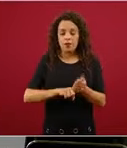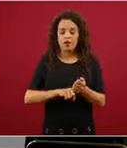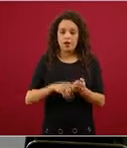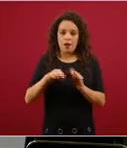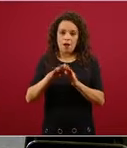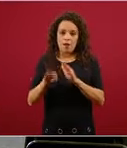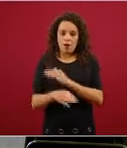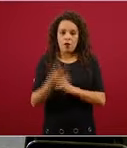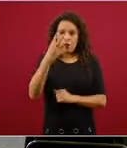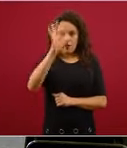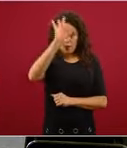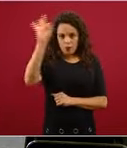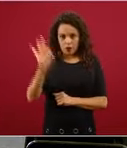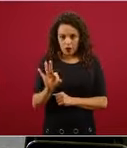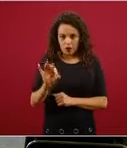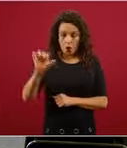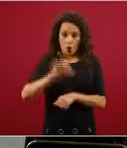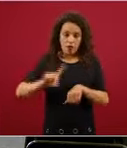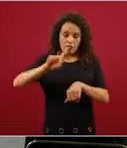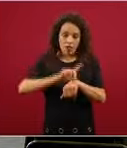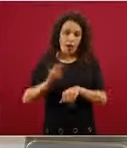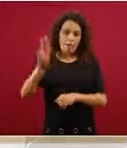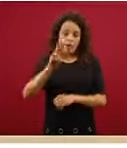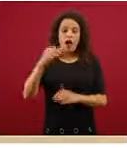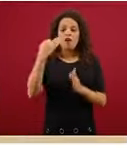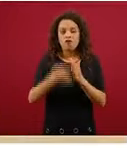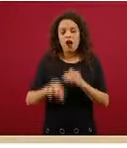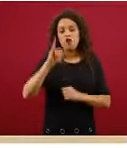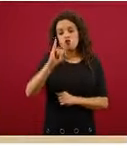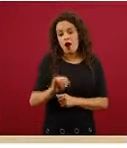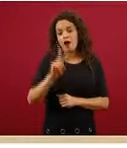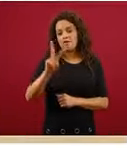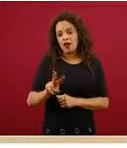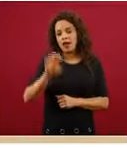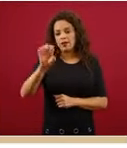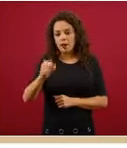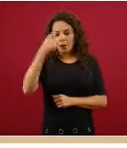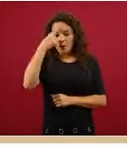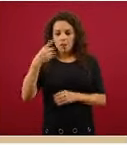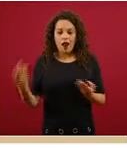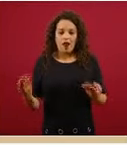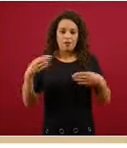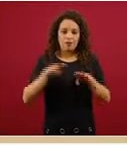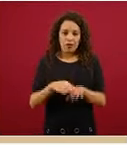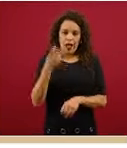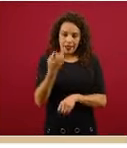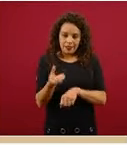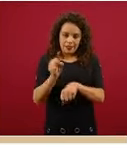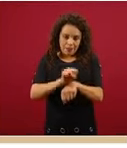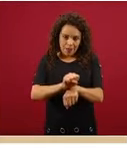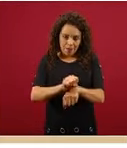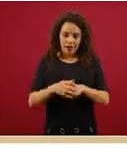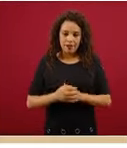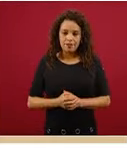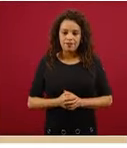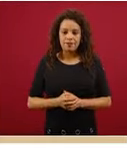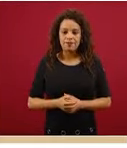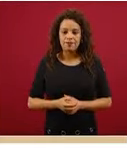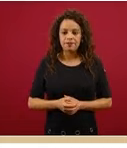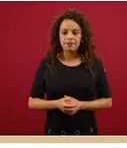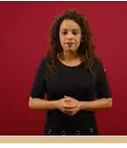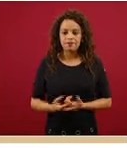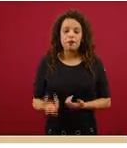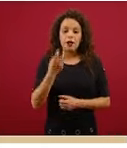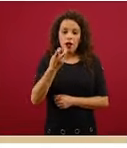todavía hoy día miércoles, todavía falta jueves, viernes y sábado para cerrar la semana como tal. Por lo tanto, puede haber